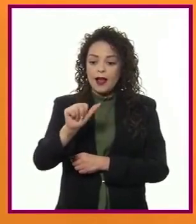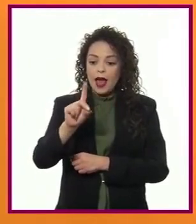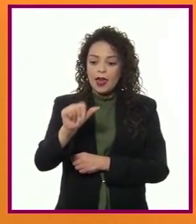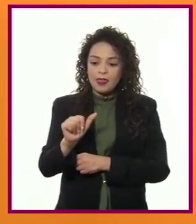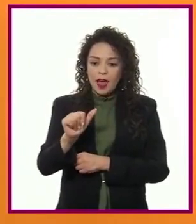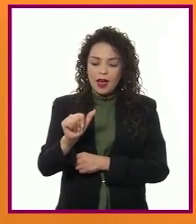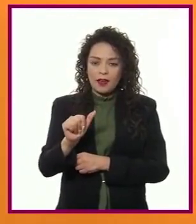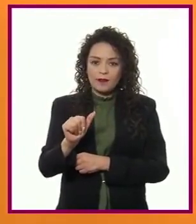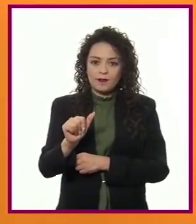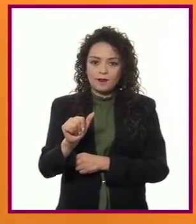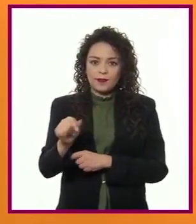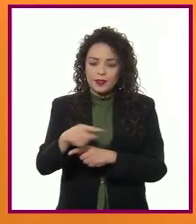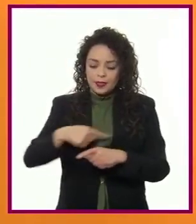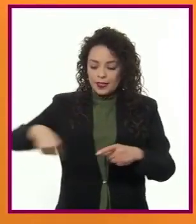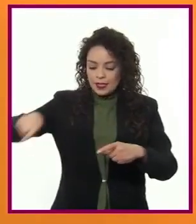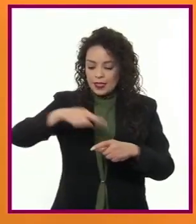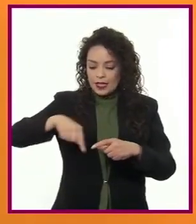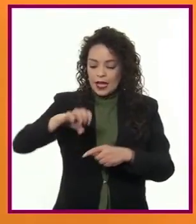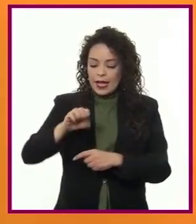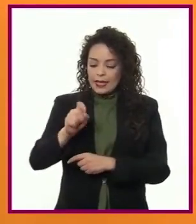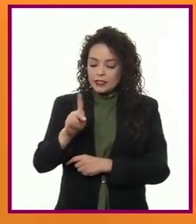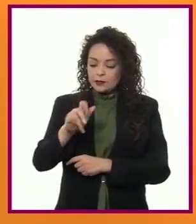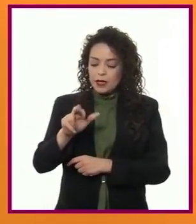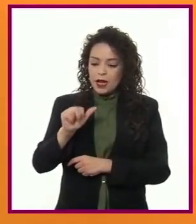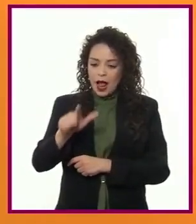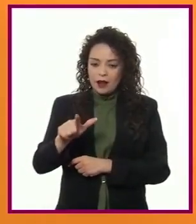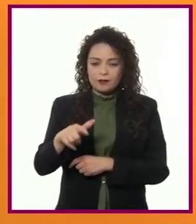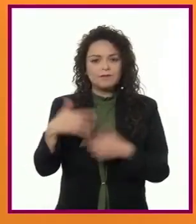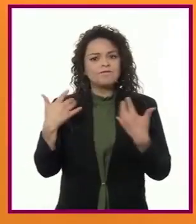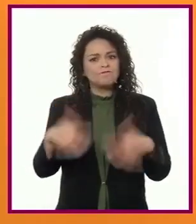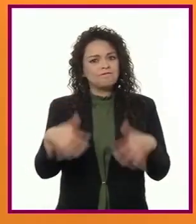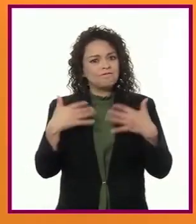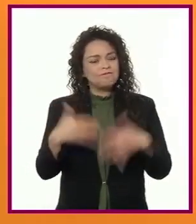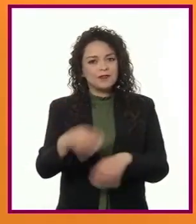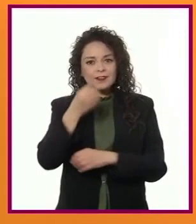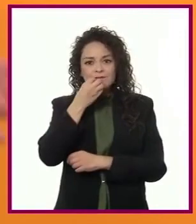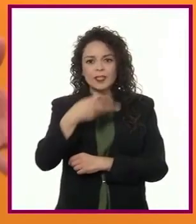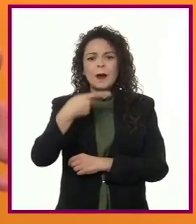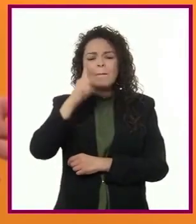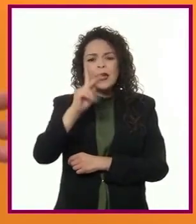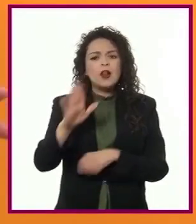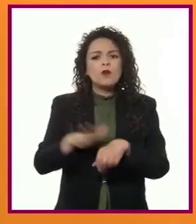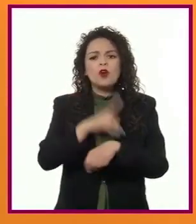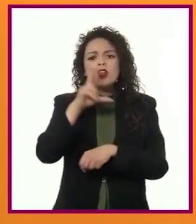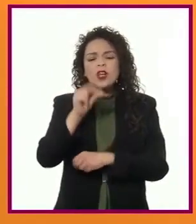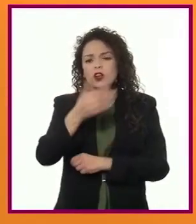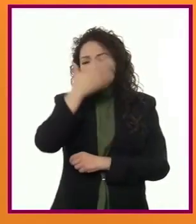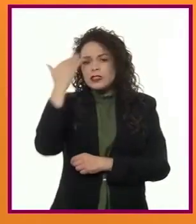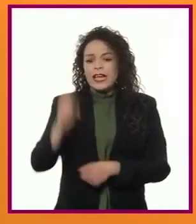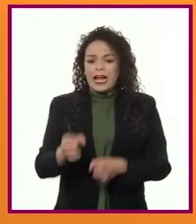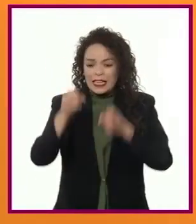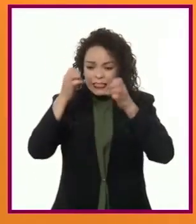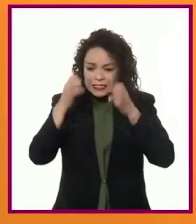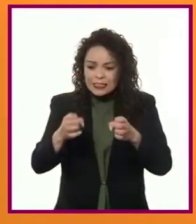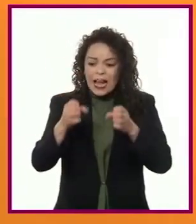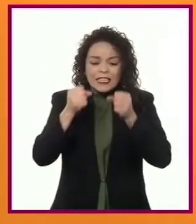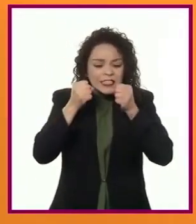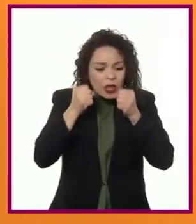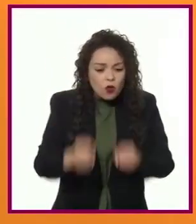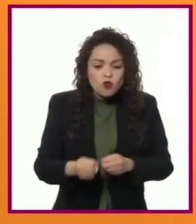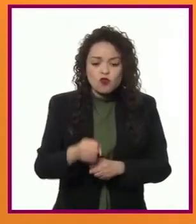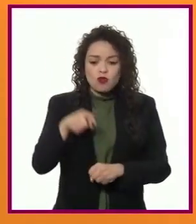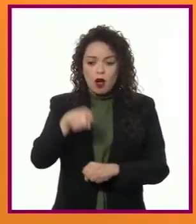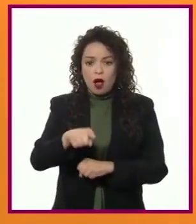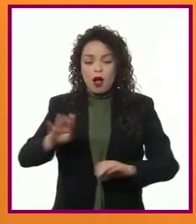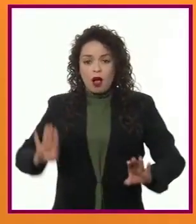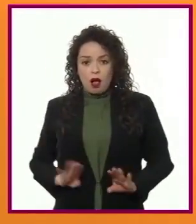Es magnífico, maestro, pero me gustaría saber por qué no se tiene seguridad de que la Vía Láctea pertenezca al subtipo de